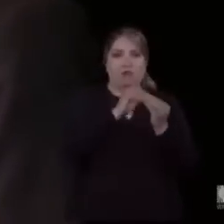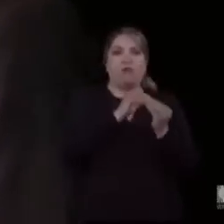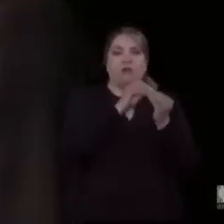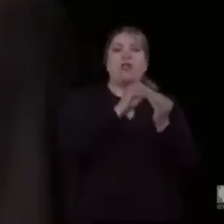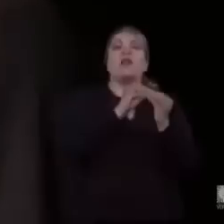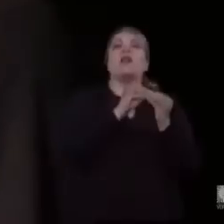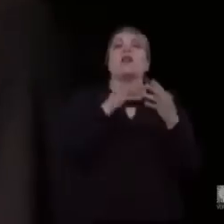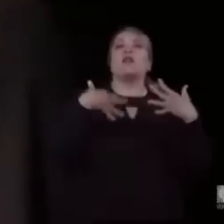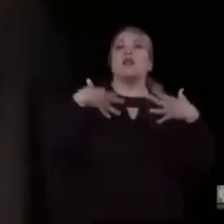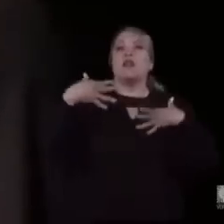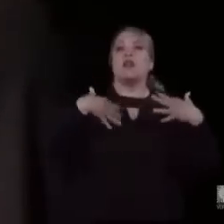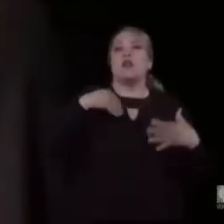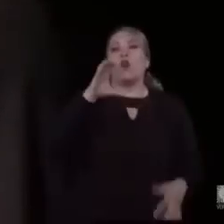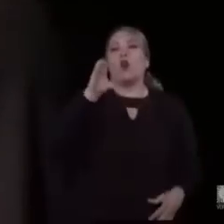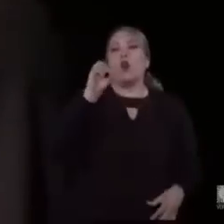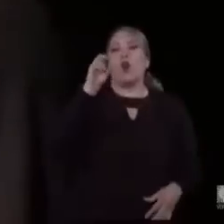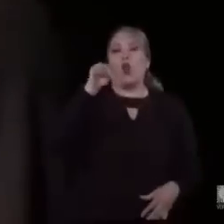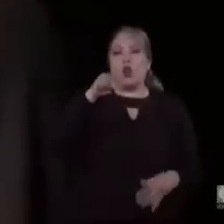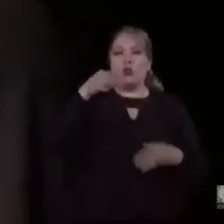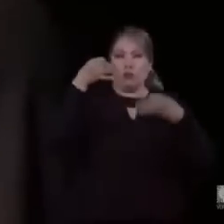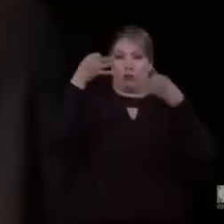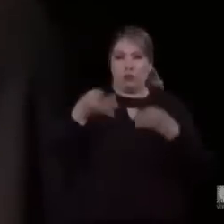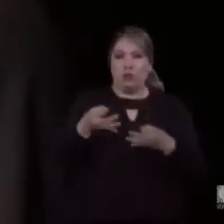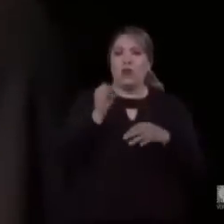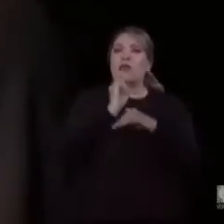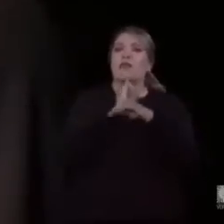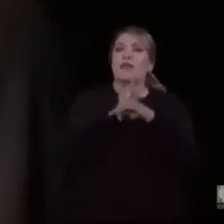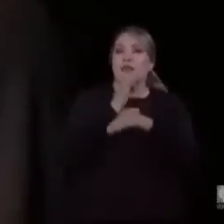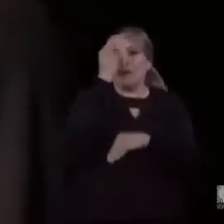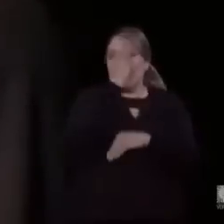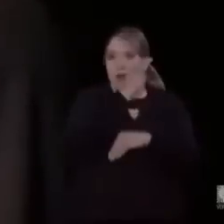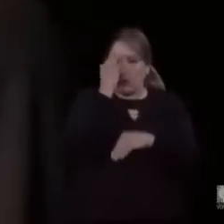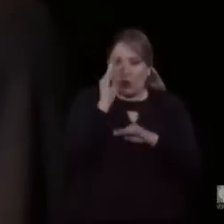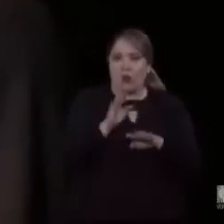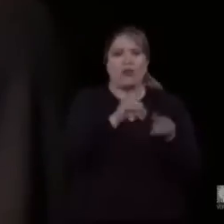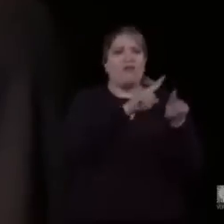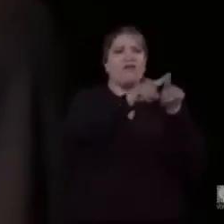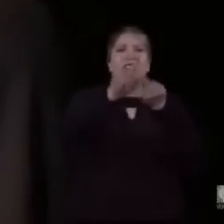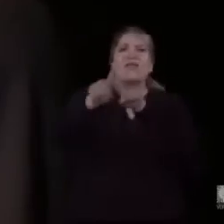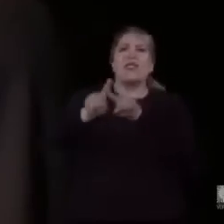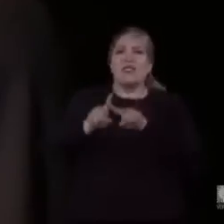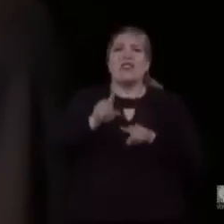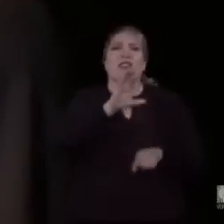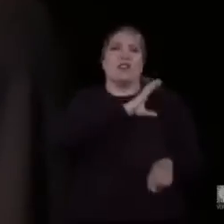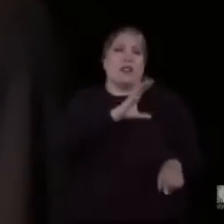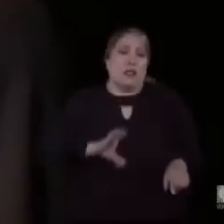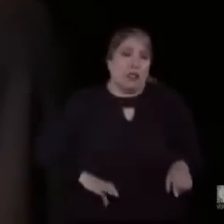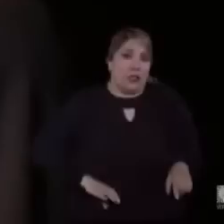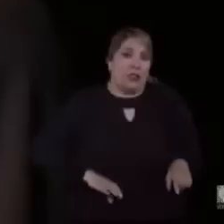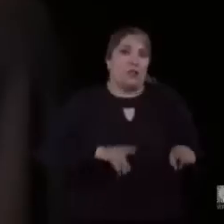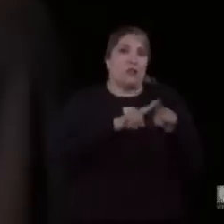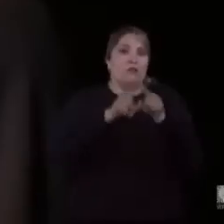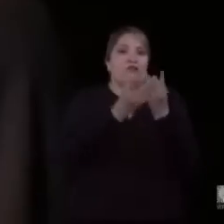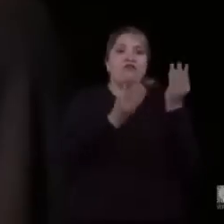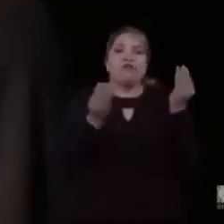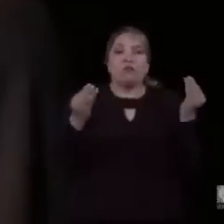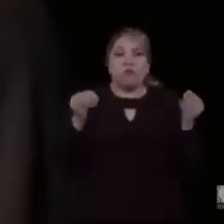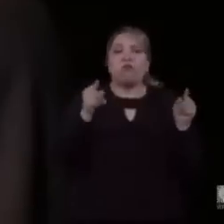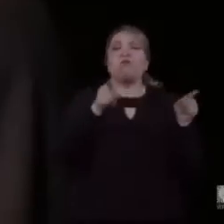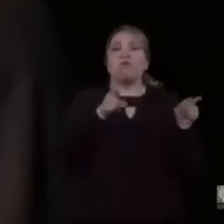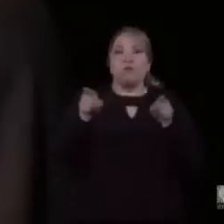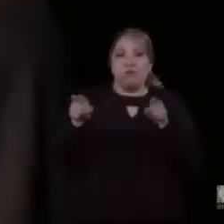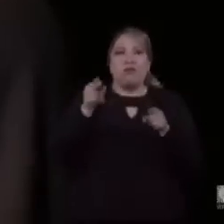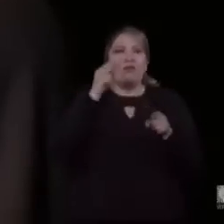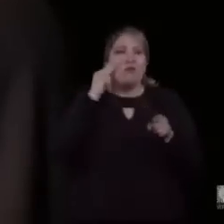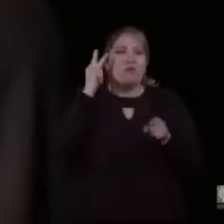Teatro Colón, los garantes, la Iglesia Católica y las demás iglesias cristianas, y los sabedores y